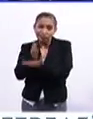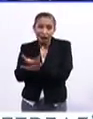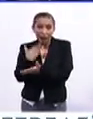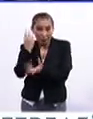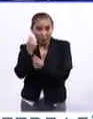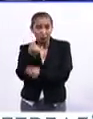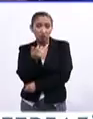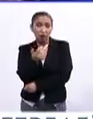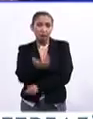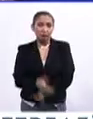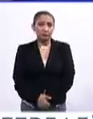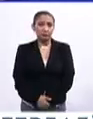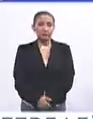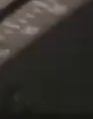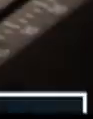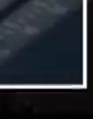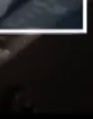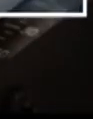menores aprendizajes.